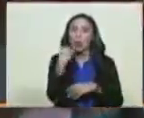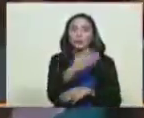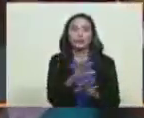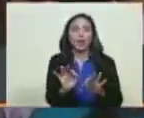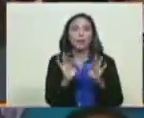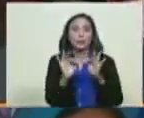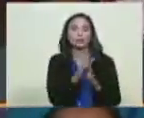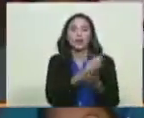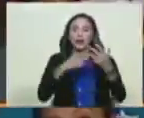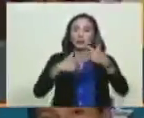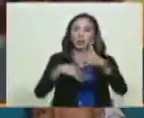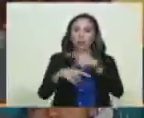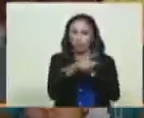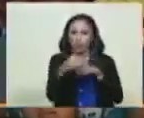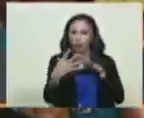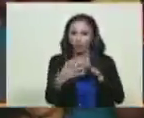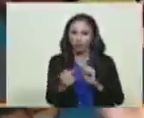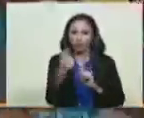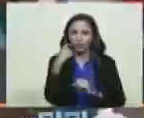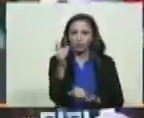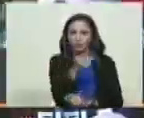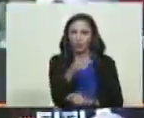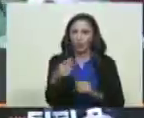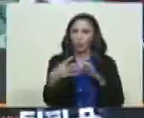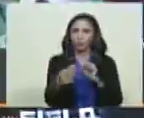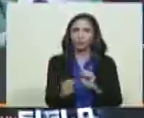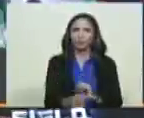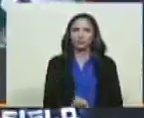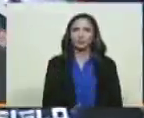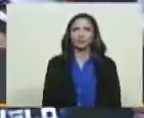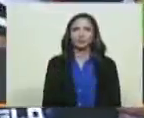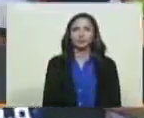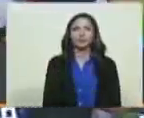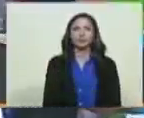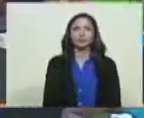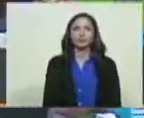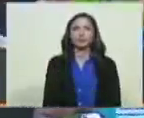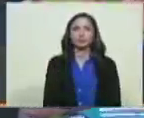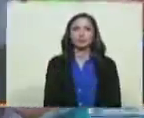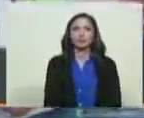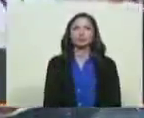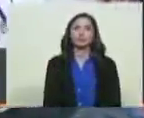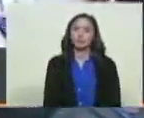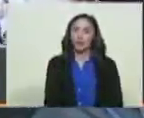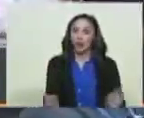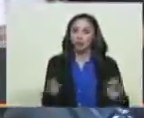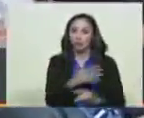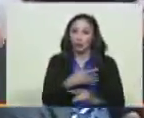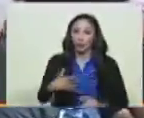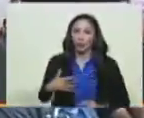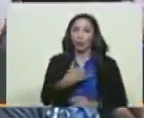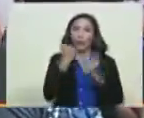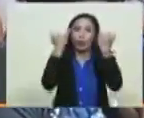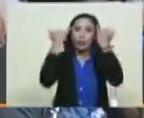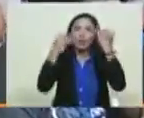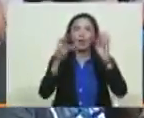ustedes me entienden yo quiero que estos temas los maduremos bien